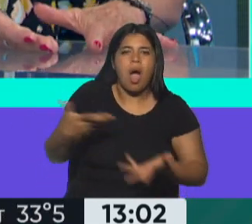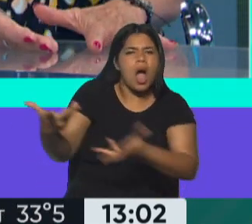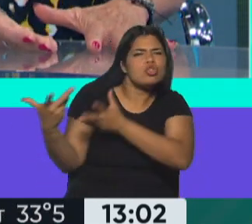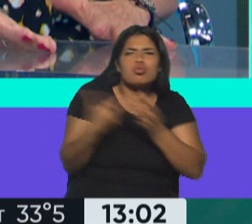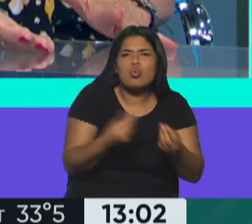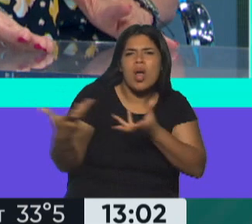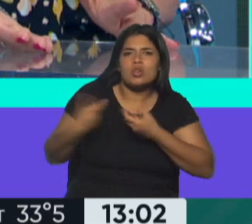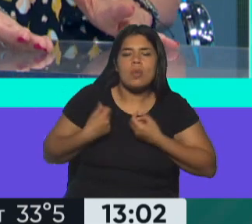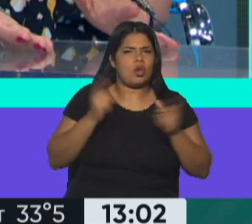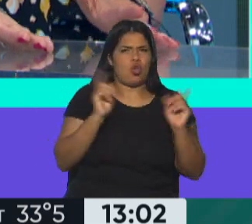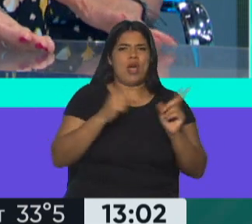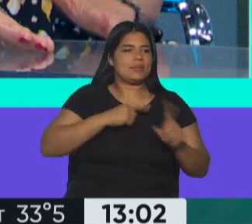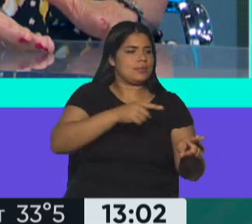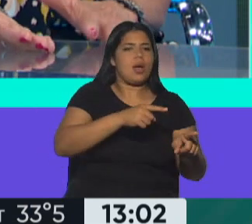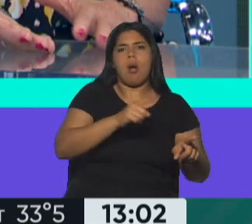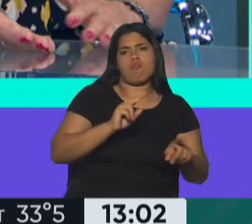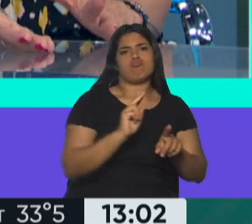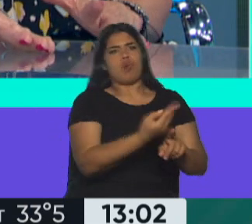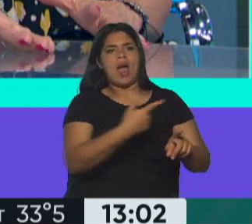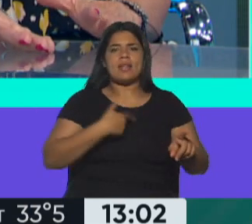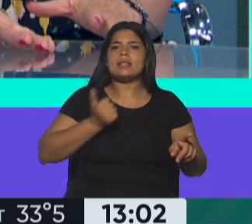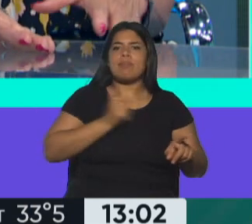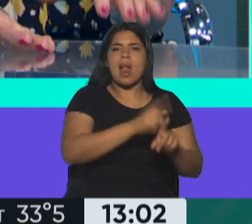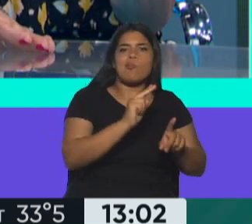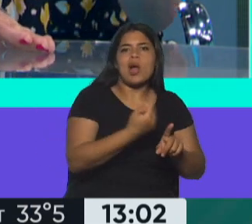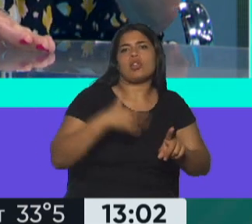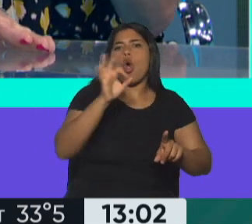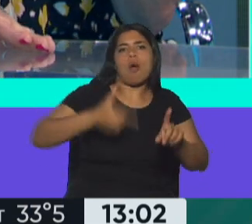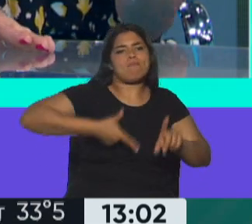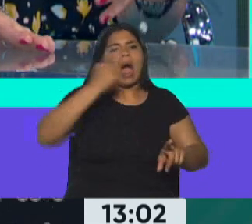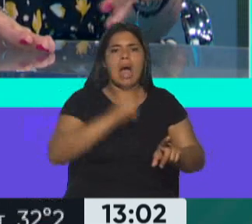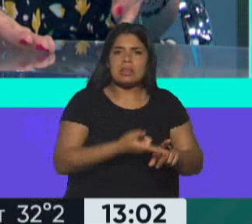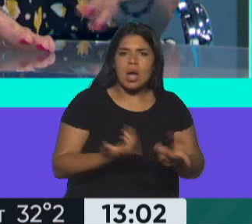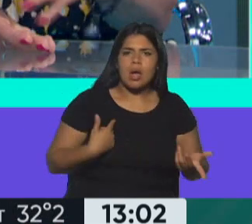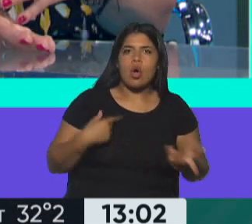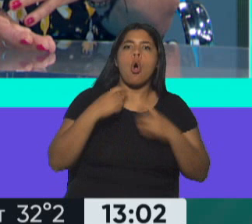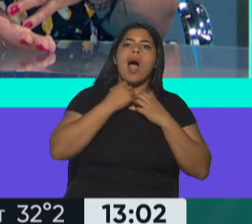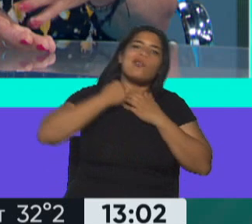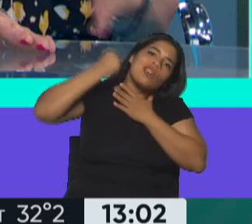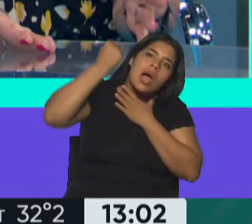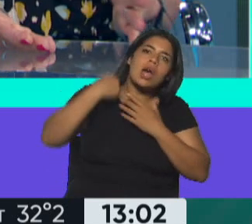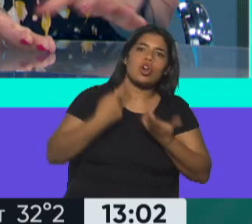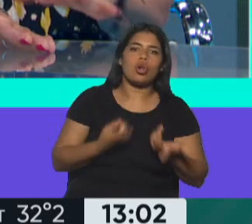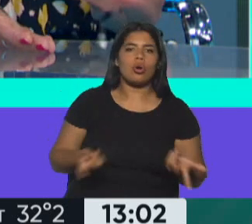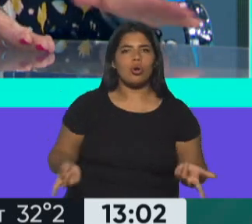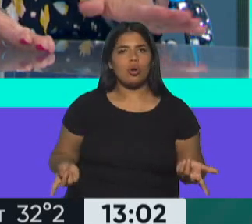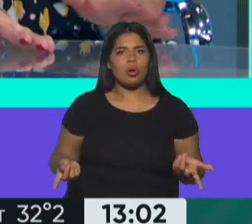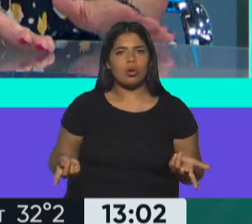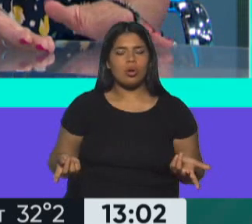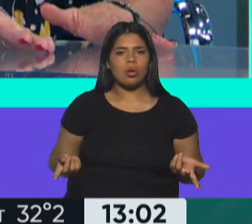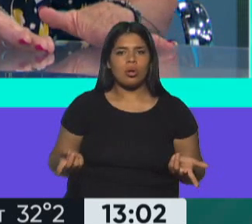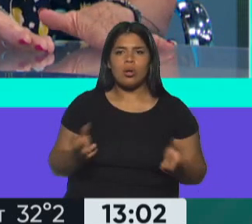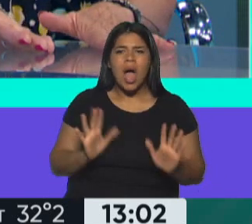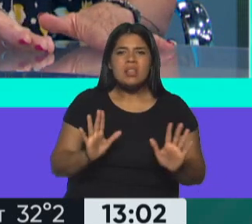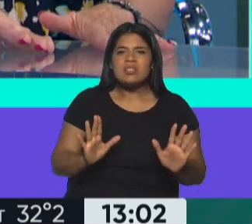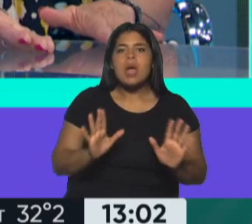porque entonces al final decimos bueno las balas o guarro carlos o termina con la tranquilidad